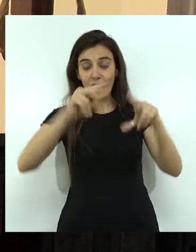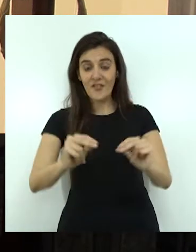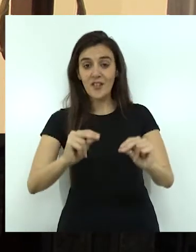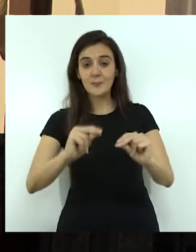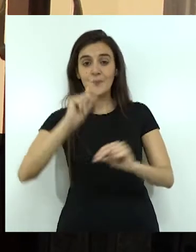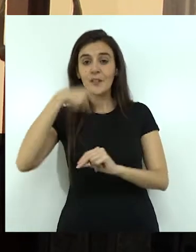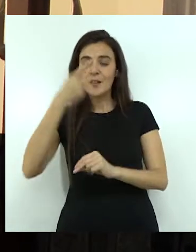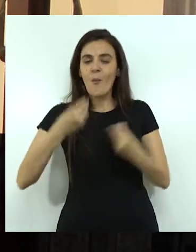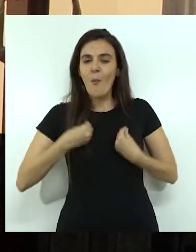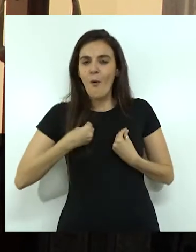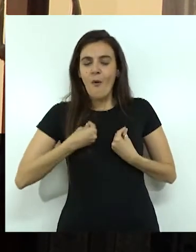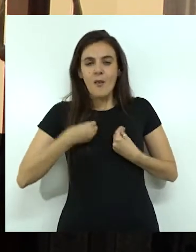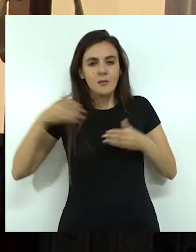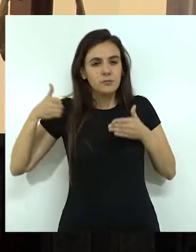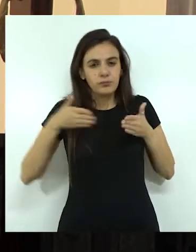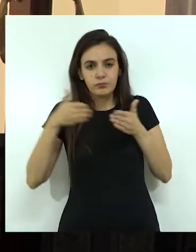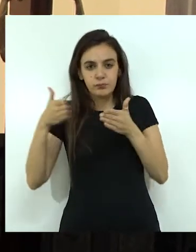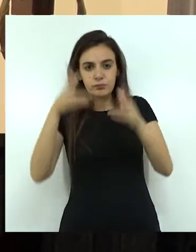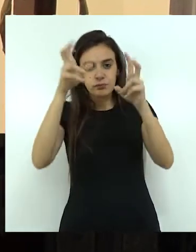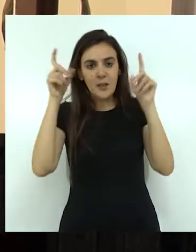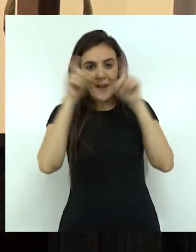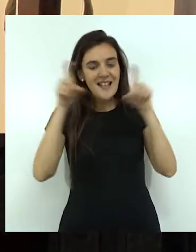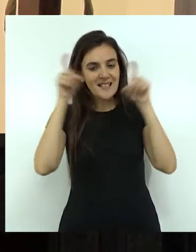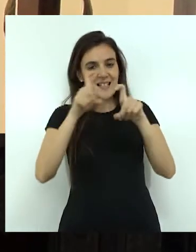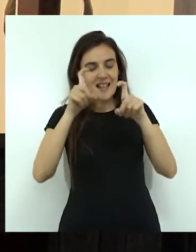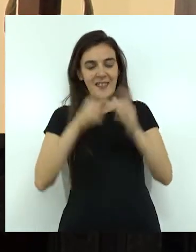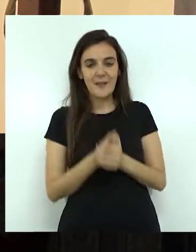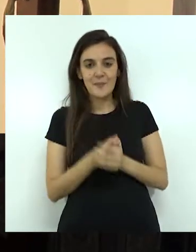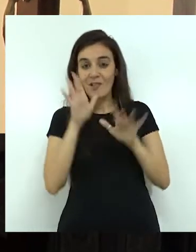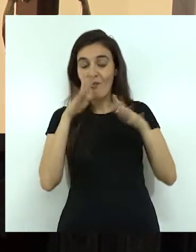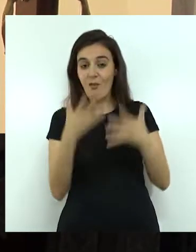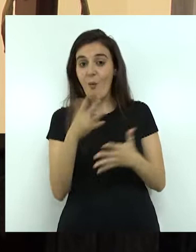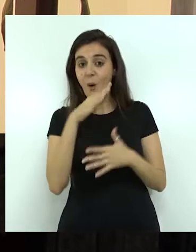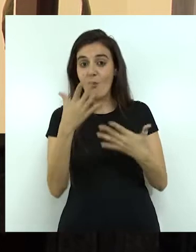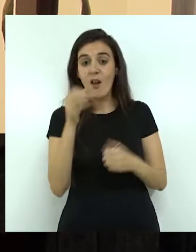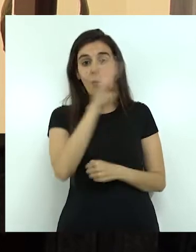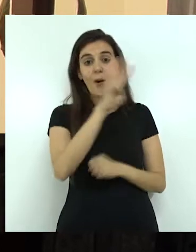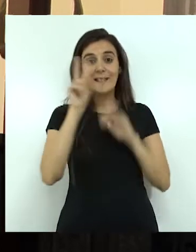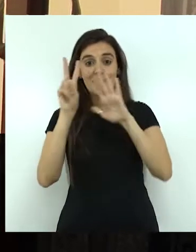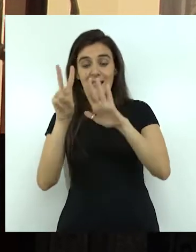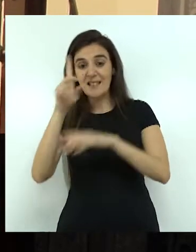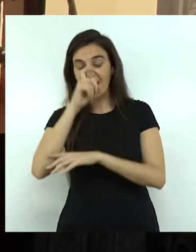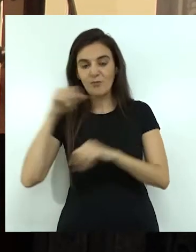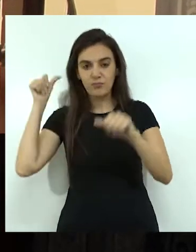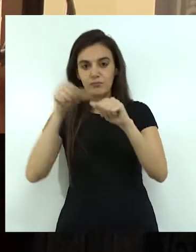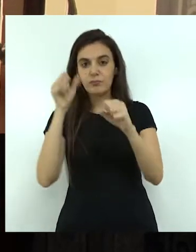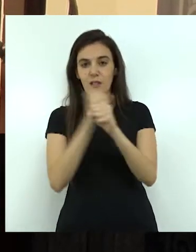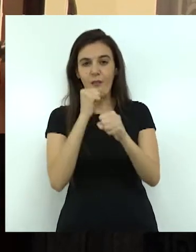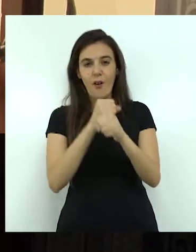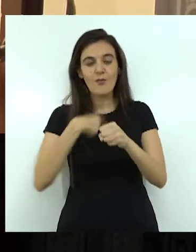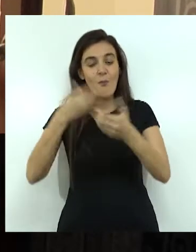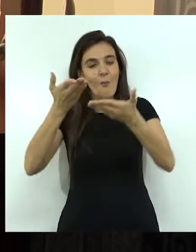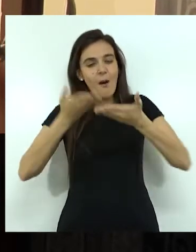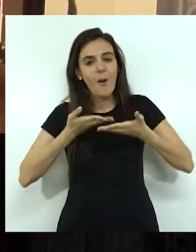vida ha sido encaminada a la enseñanza y por eso estado 47 años entonces lo que me ha aportado